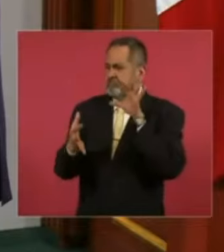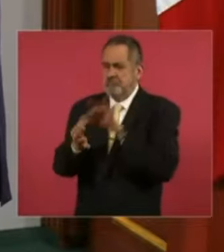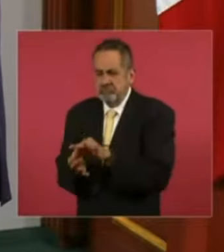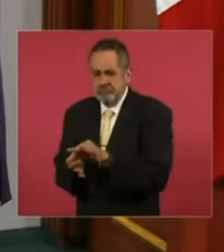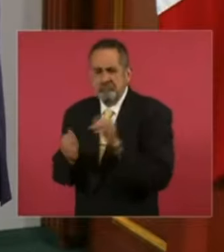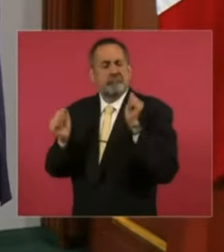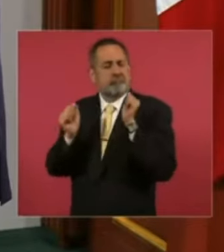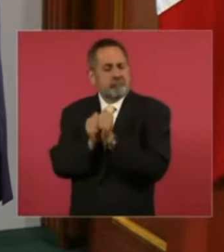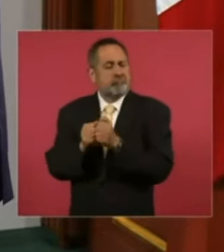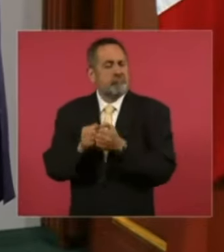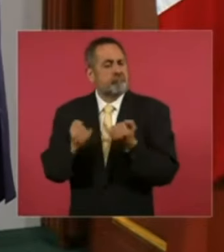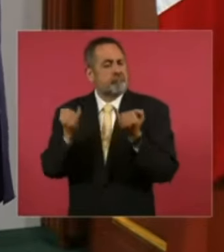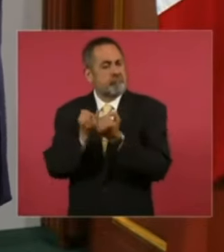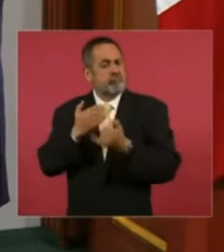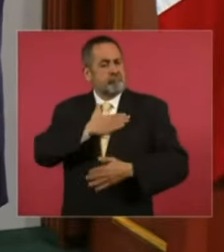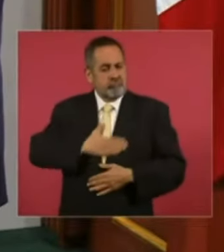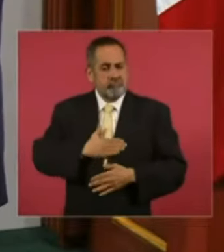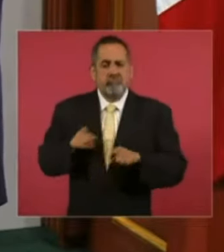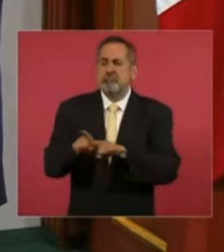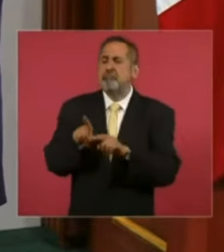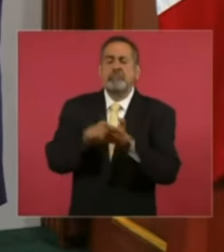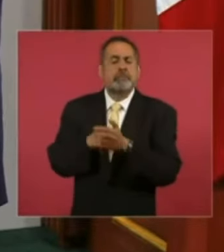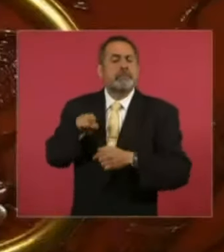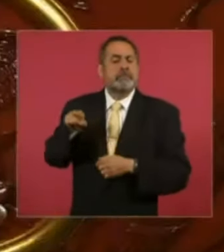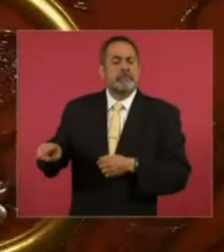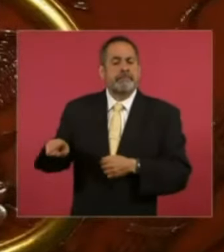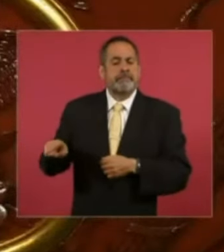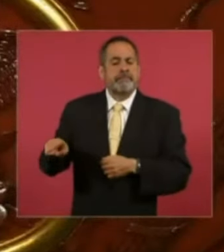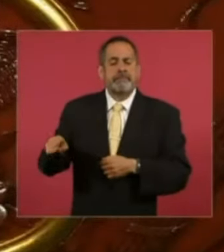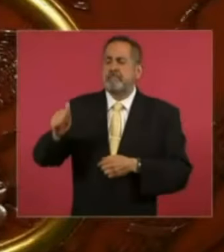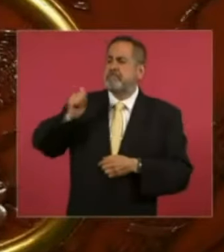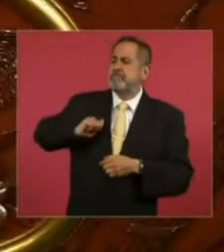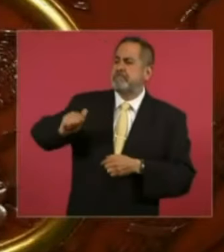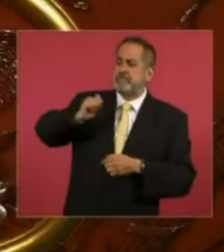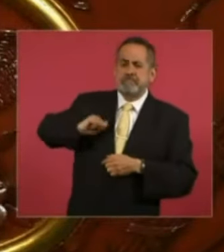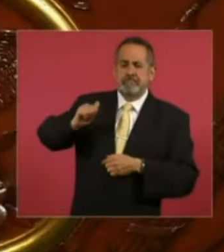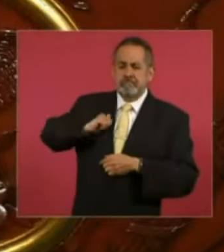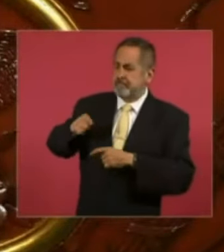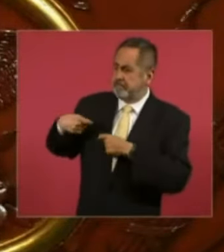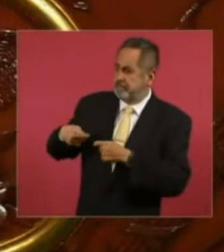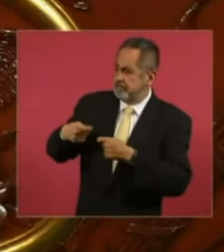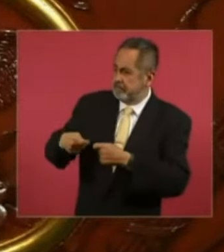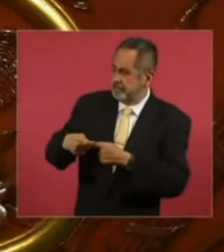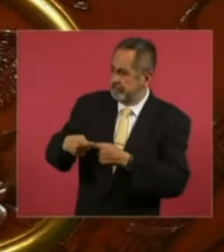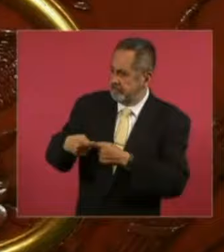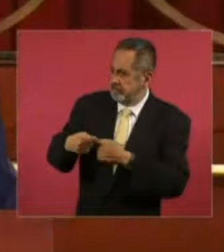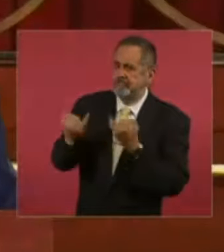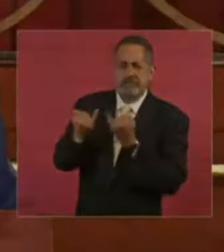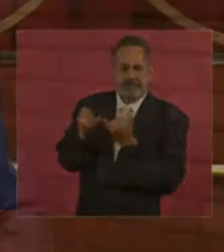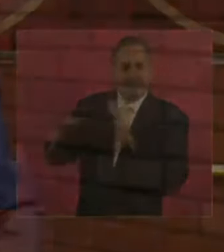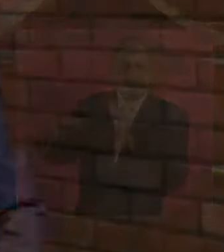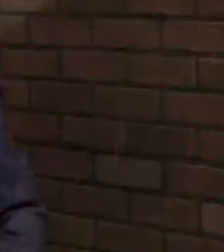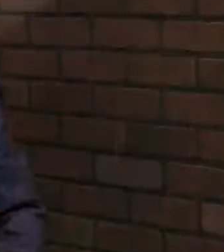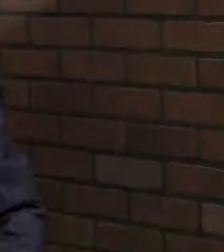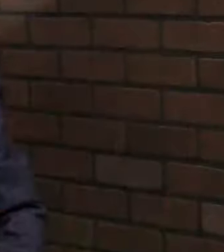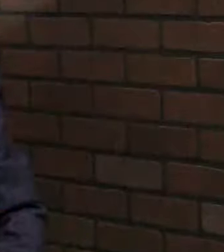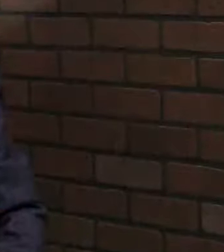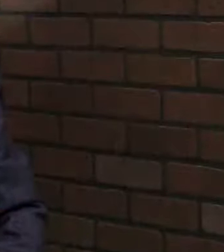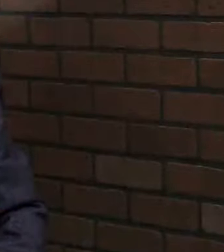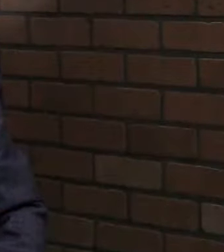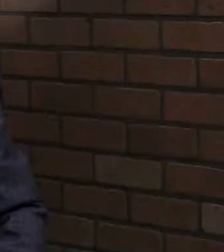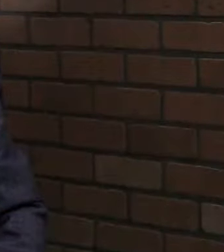proyecto, sí, de su gobierno, que reafirma y dice que va a entregar, que es garantizar